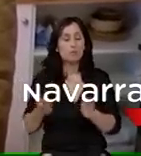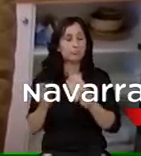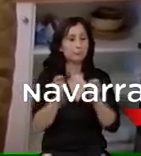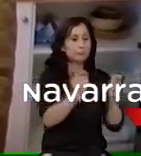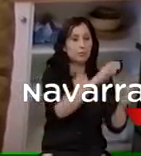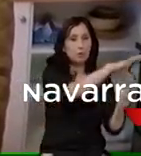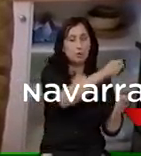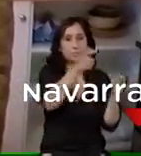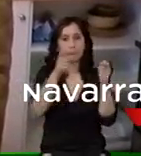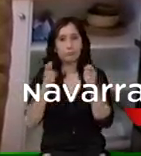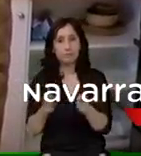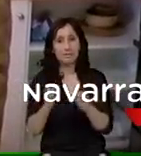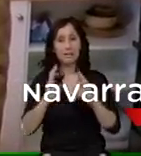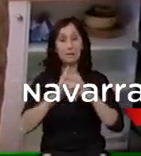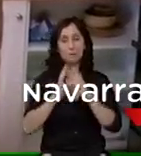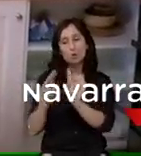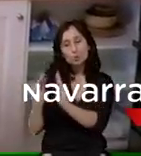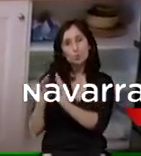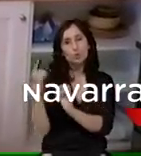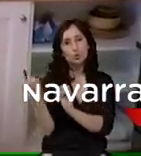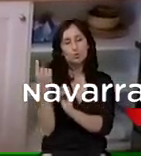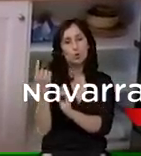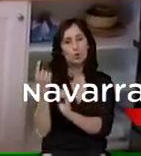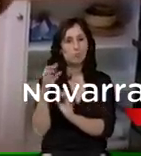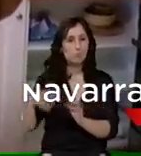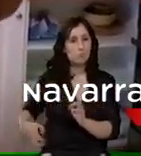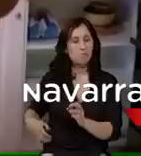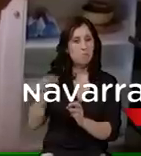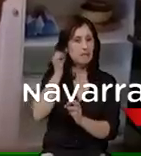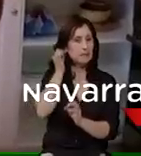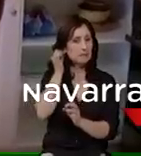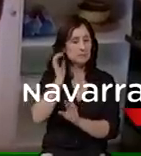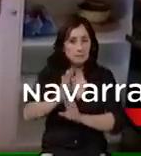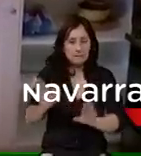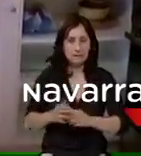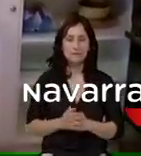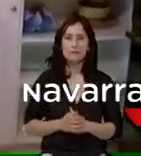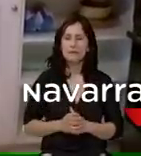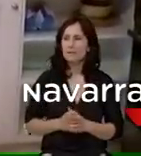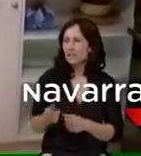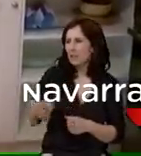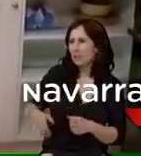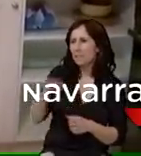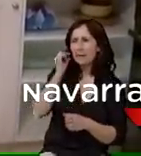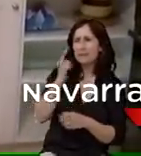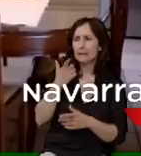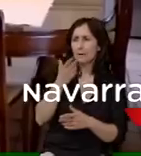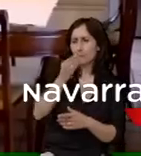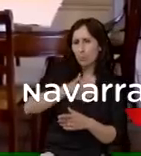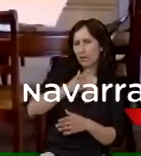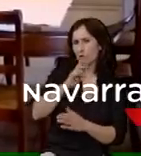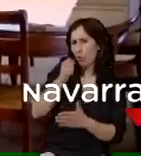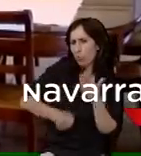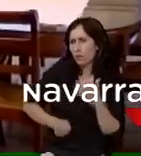los domingos su misa exclusivamente para ellas. ¿Y las marquesas eran buenas o severas con la población?